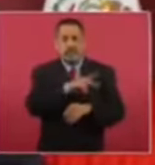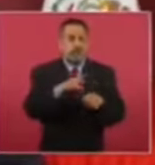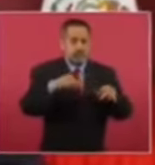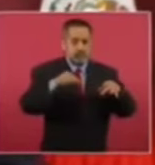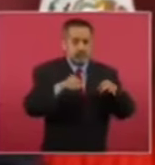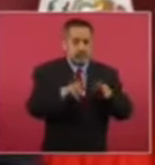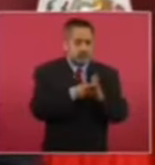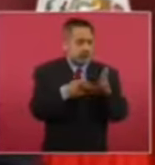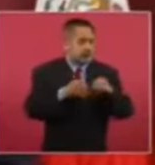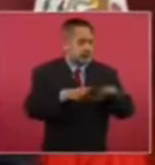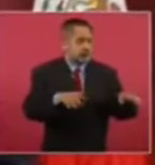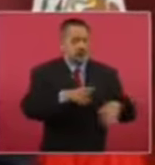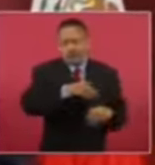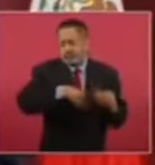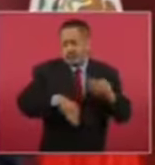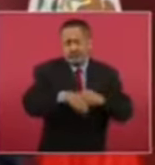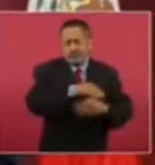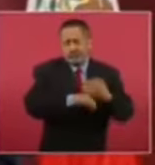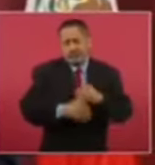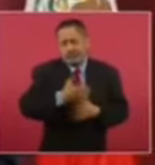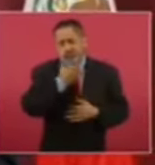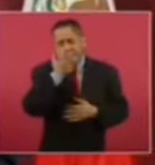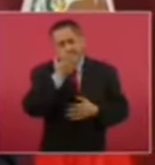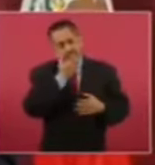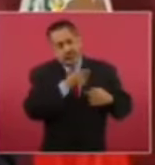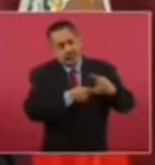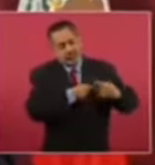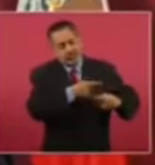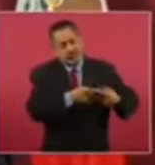es conservadurismo.